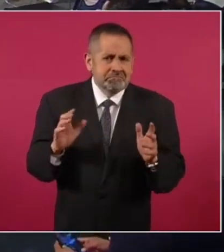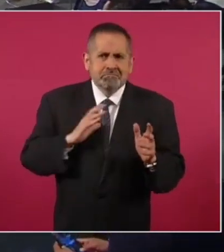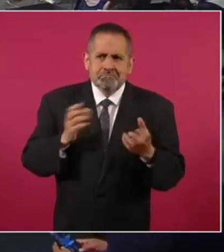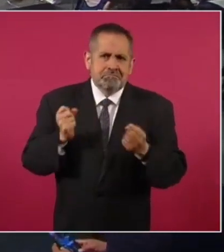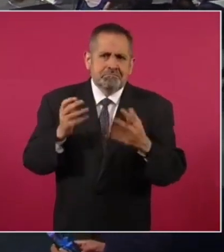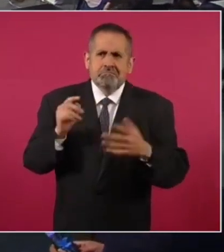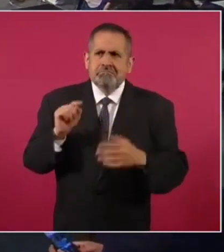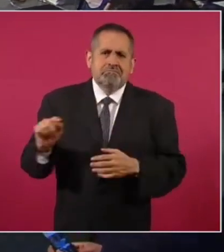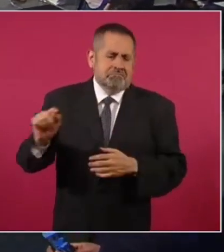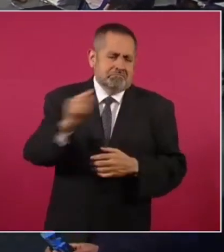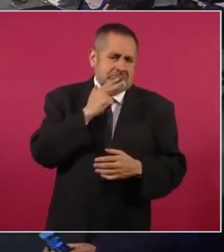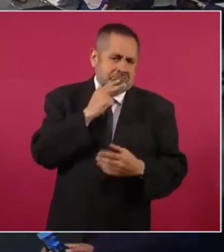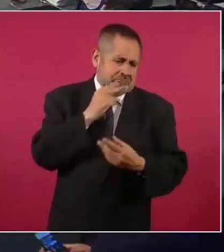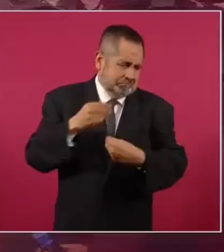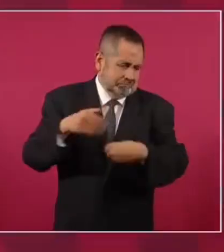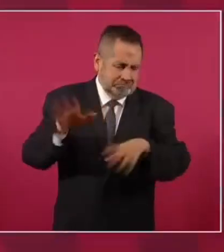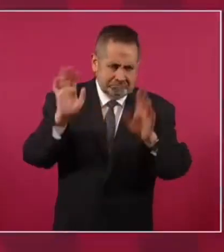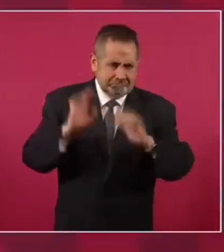pues bastante